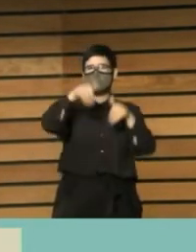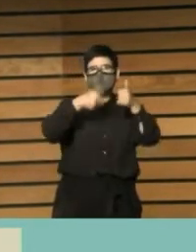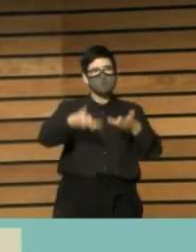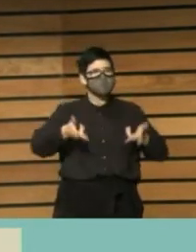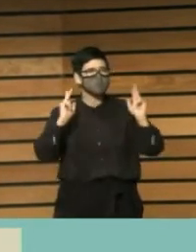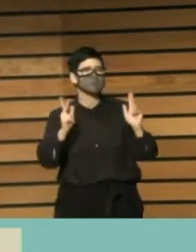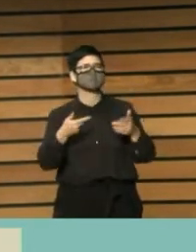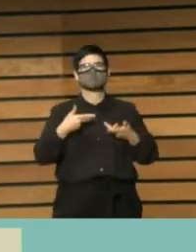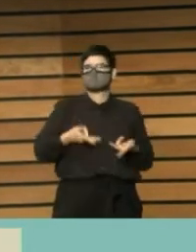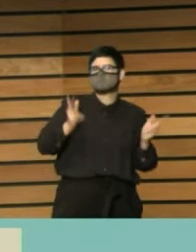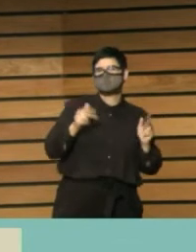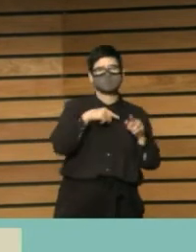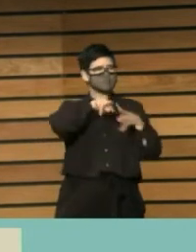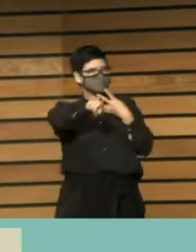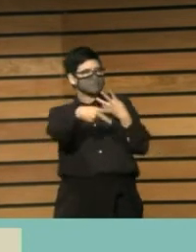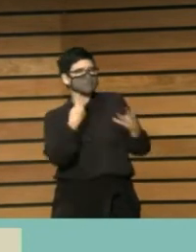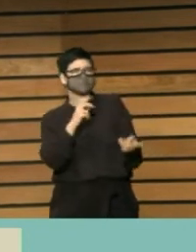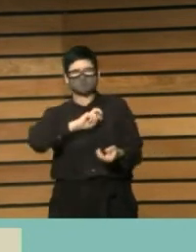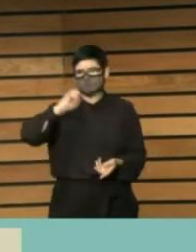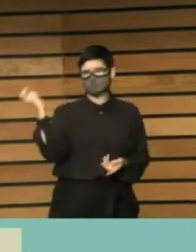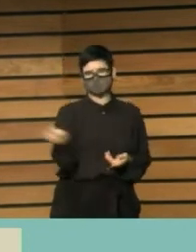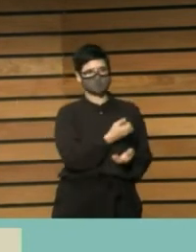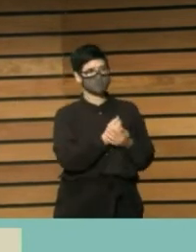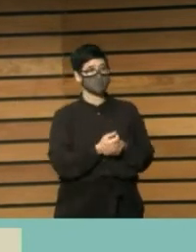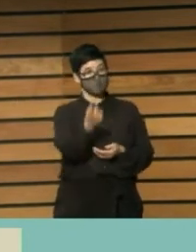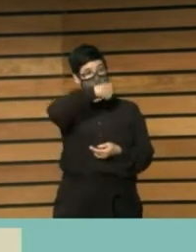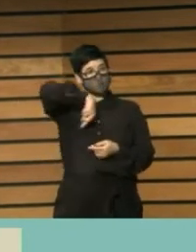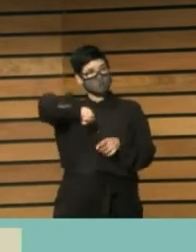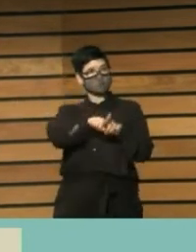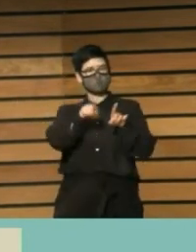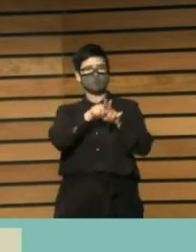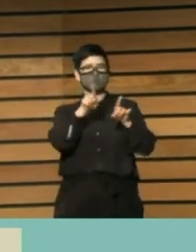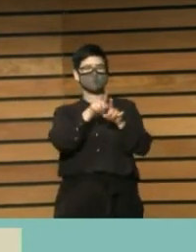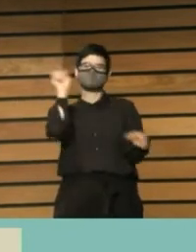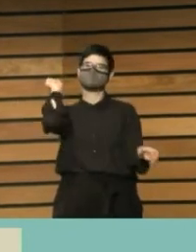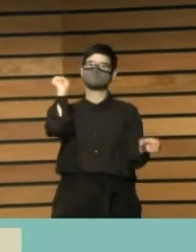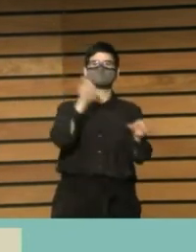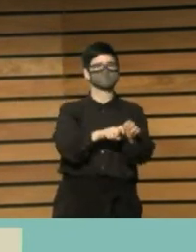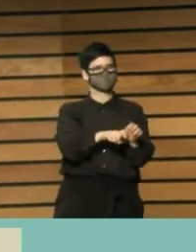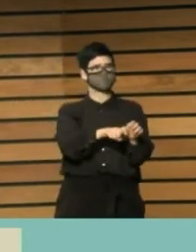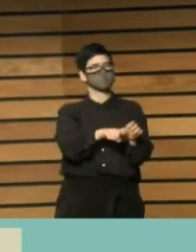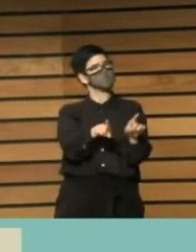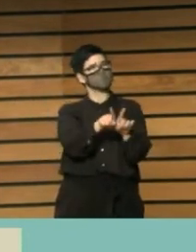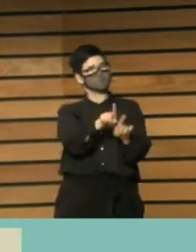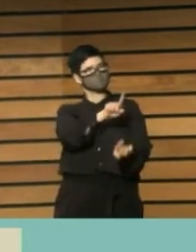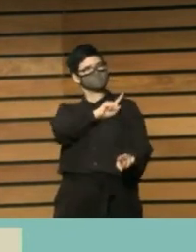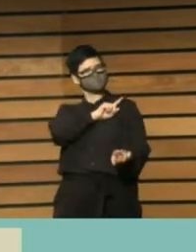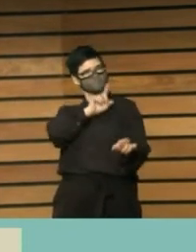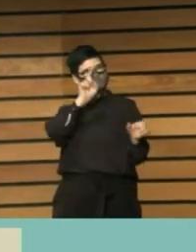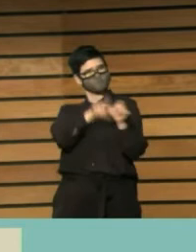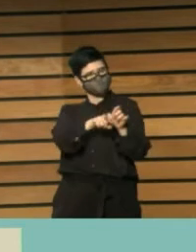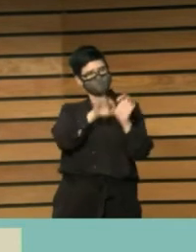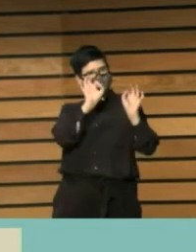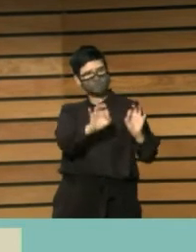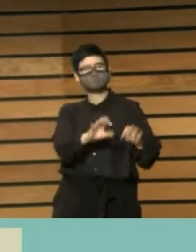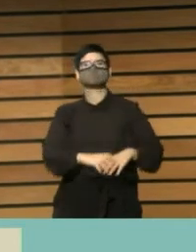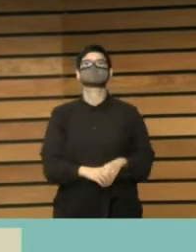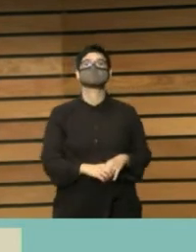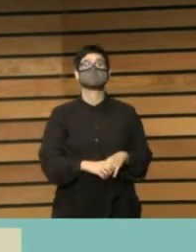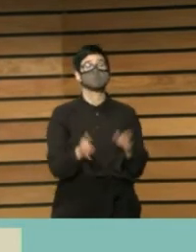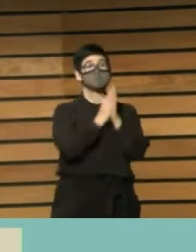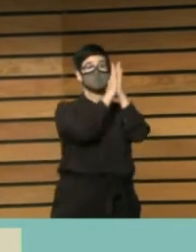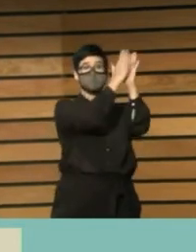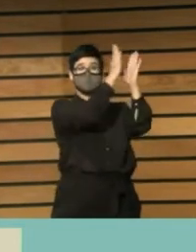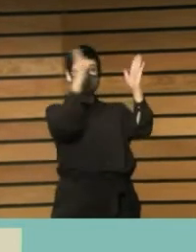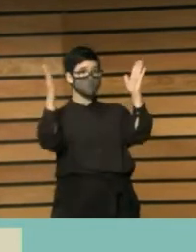libre, lo transparente. Nosotros somos realmente militantes de eso. Las bibliotecas contribuyen a la capacitación y